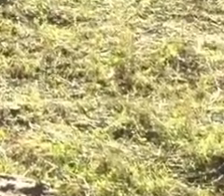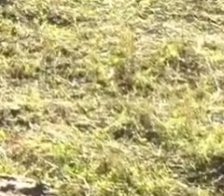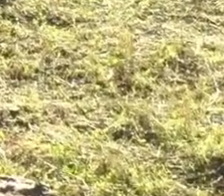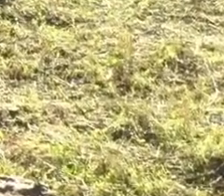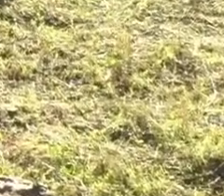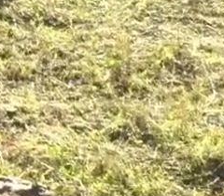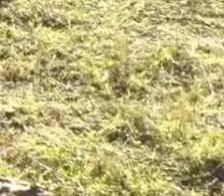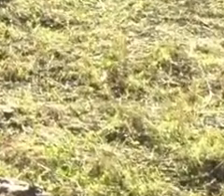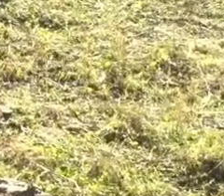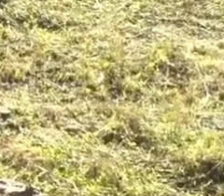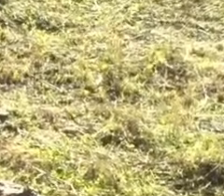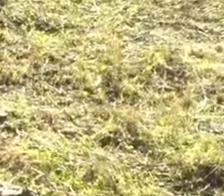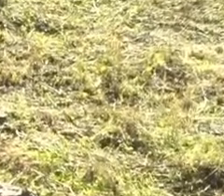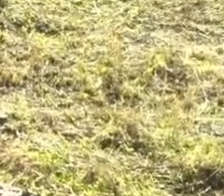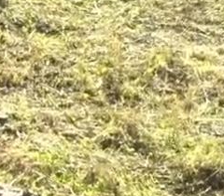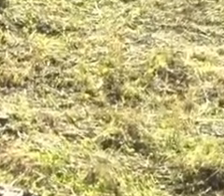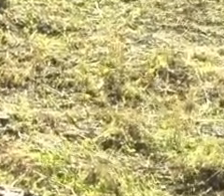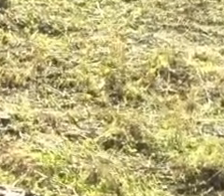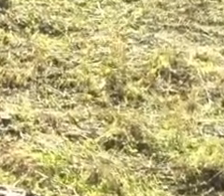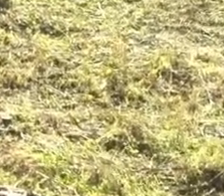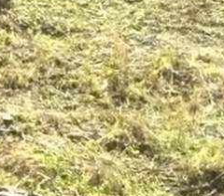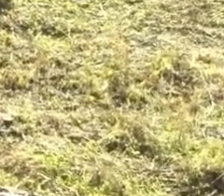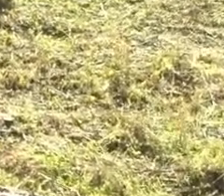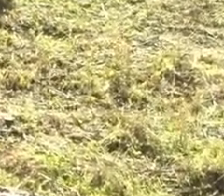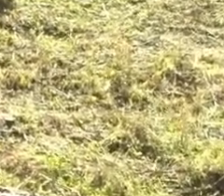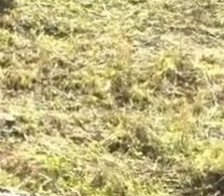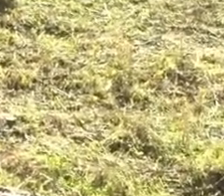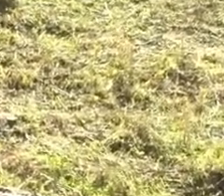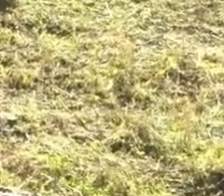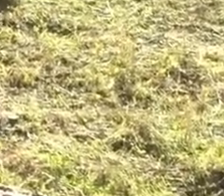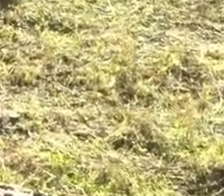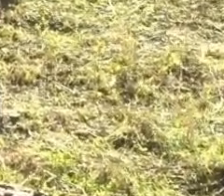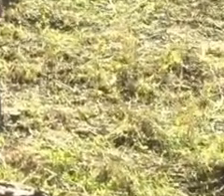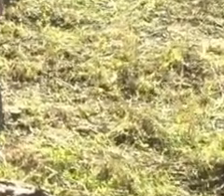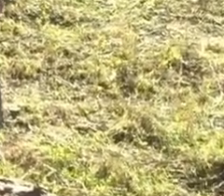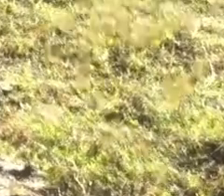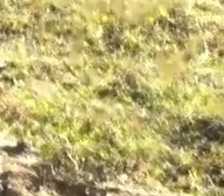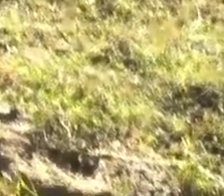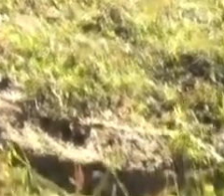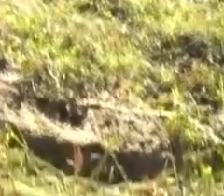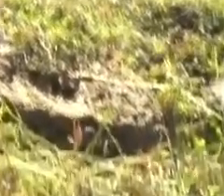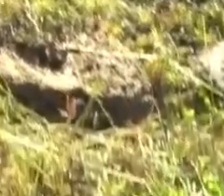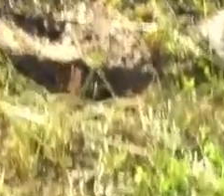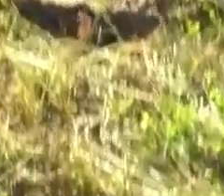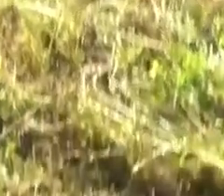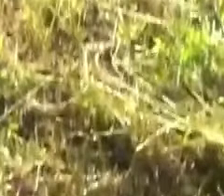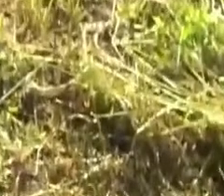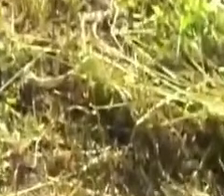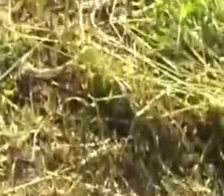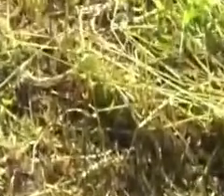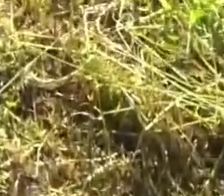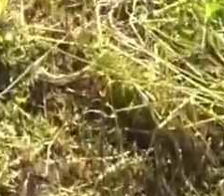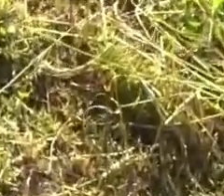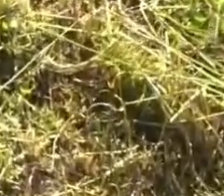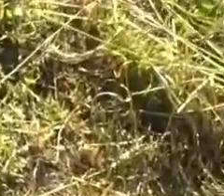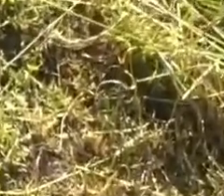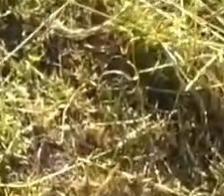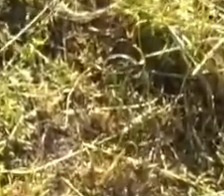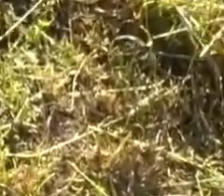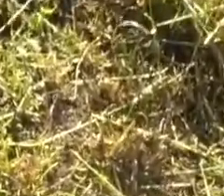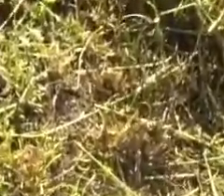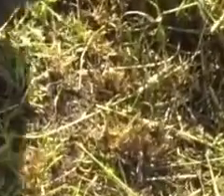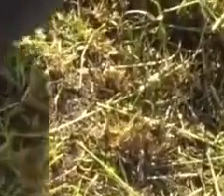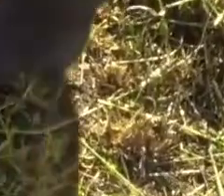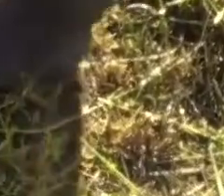el continuo urbano-rural. El mejoramiento de la inclusión socioeconómica, la resiliencia y el bienestar de